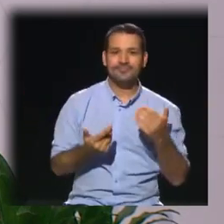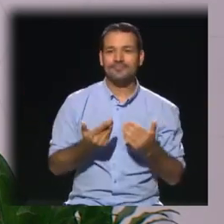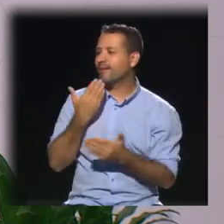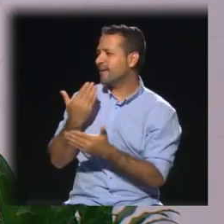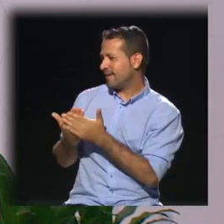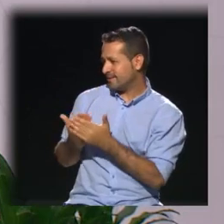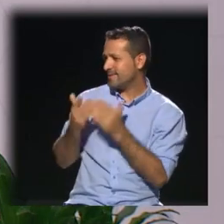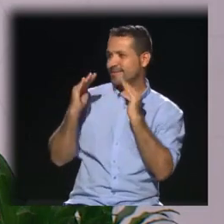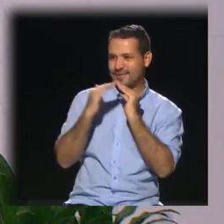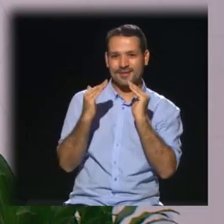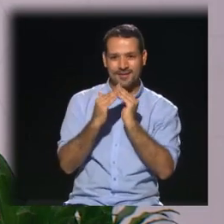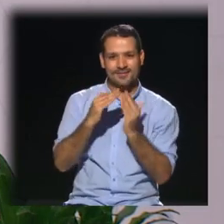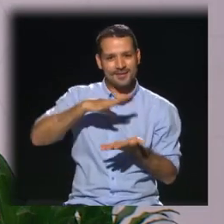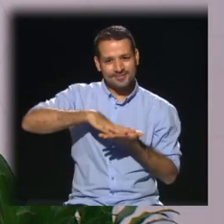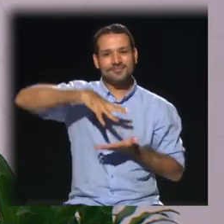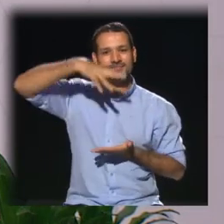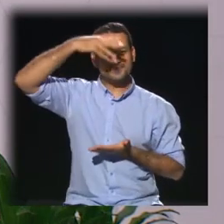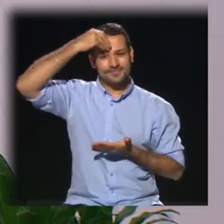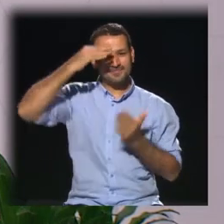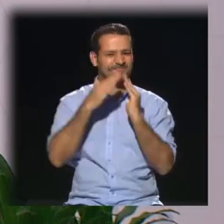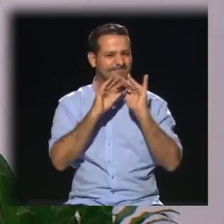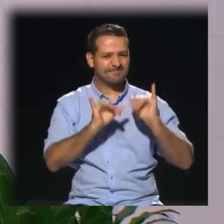Casa Aprendemos.